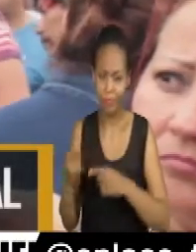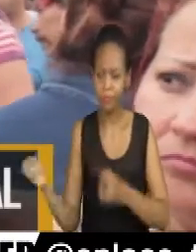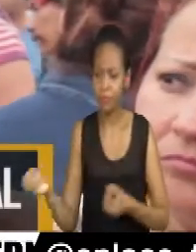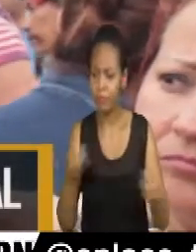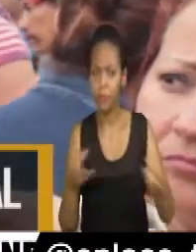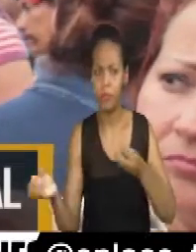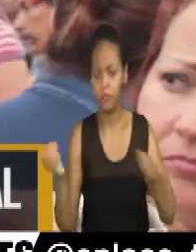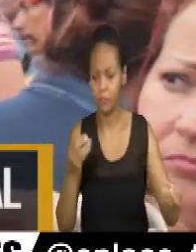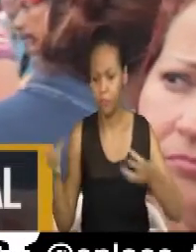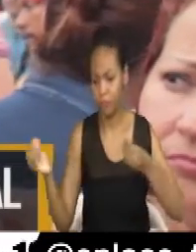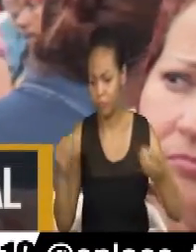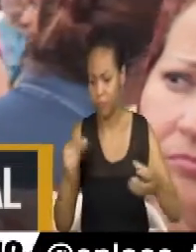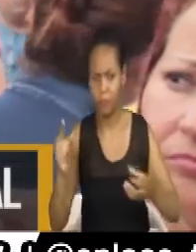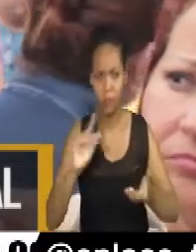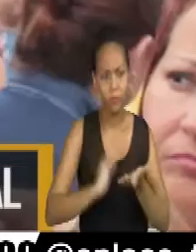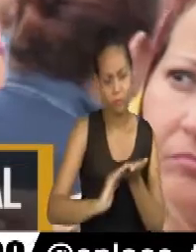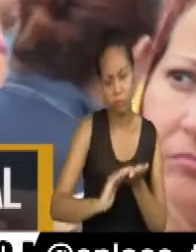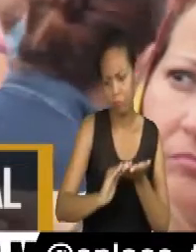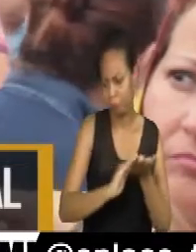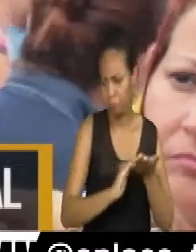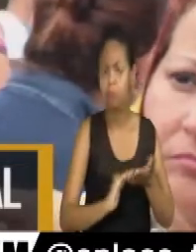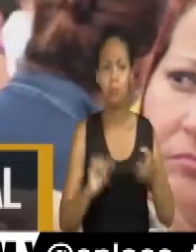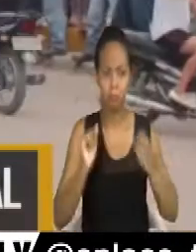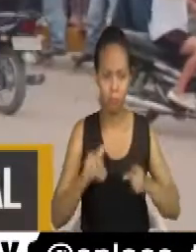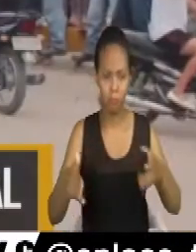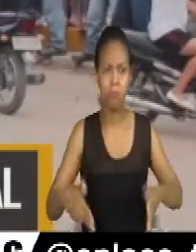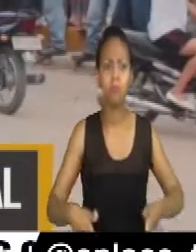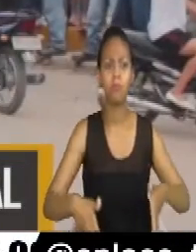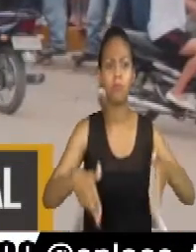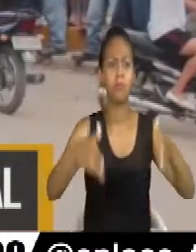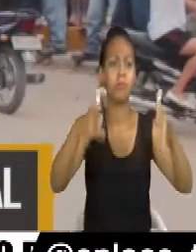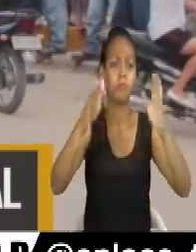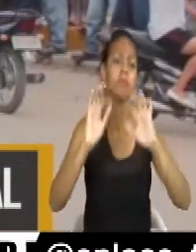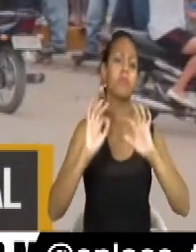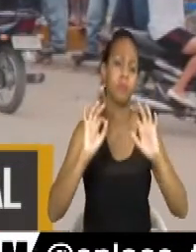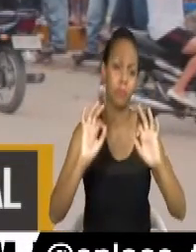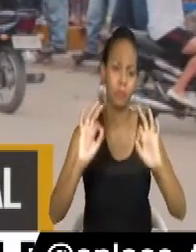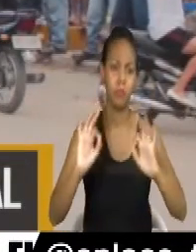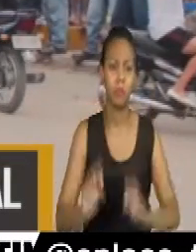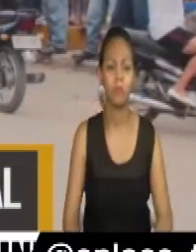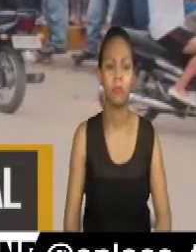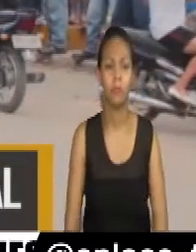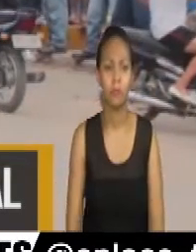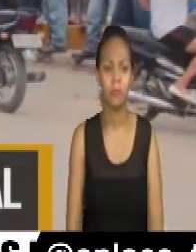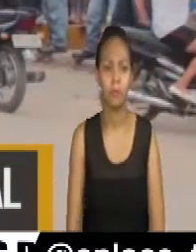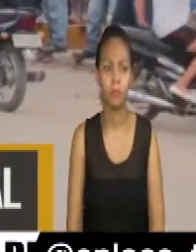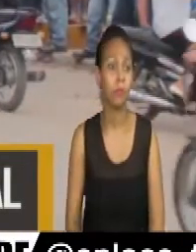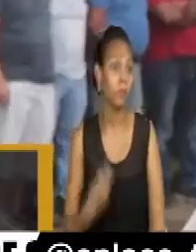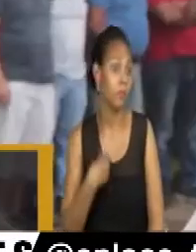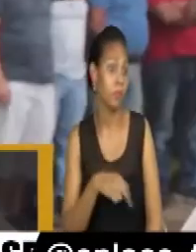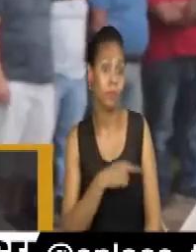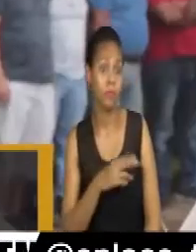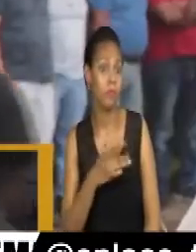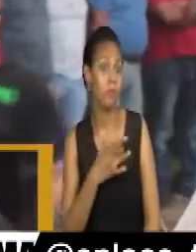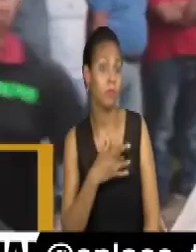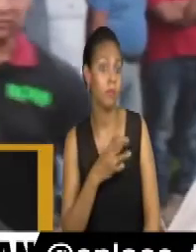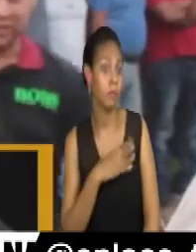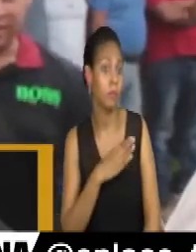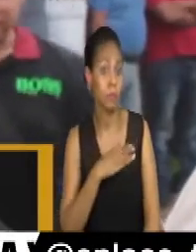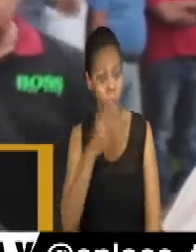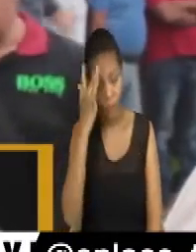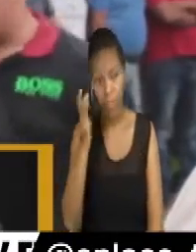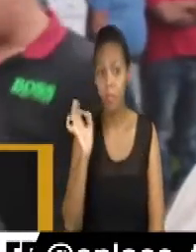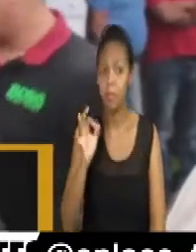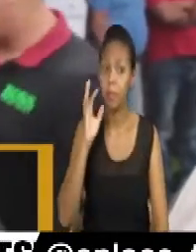van a permitir tener la disponibilidad de la vía a la brevedad. Satisfechos porque es que la verdad siempre nos han prometido y se han comprometido con